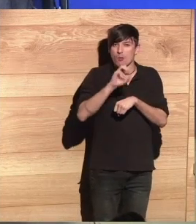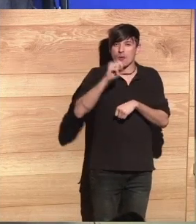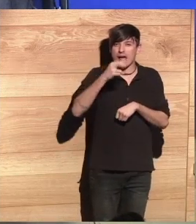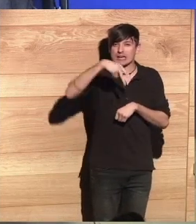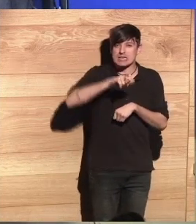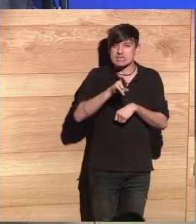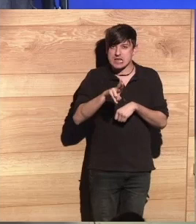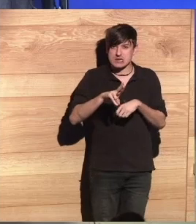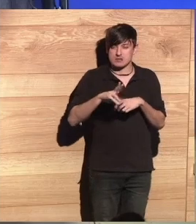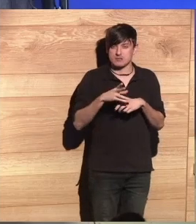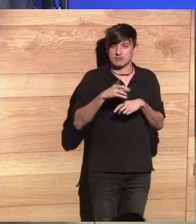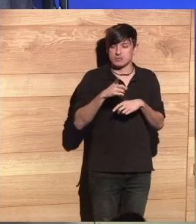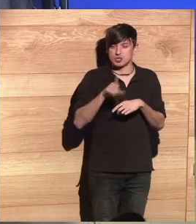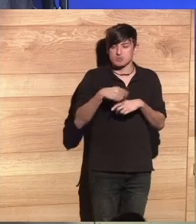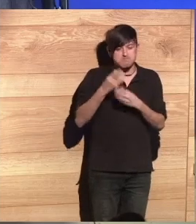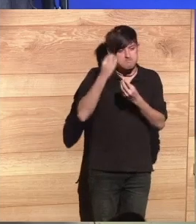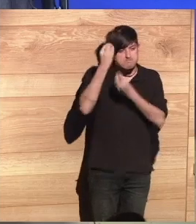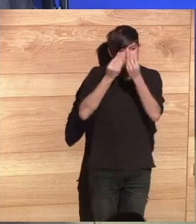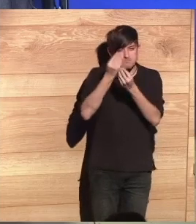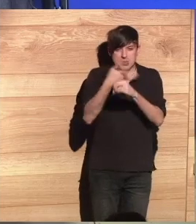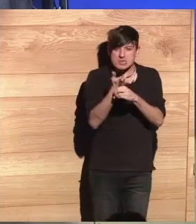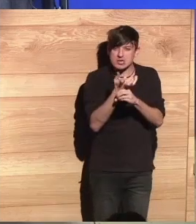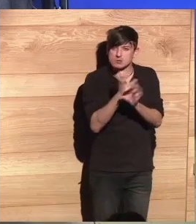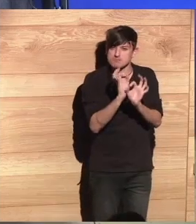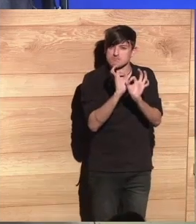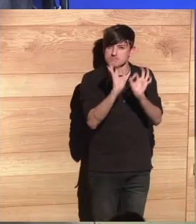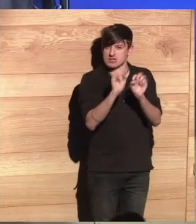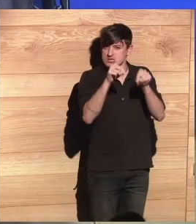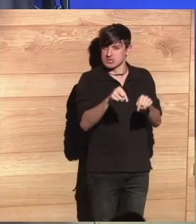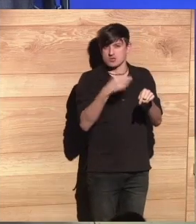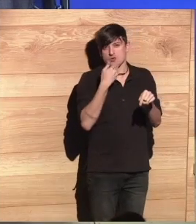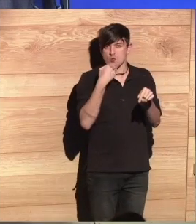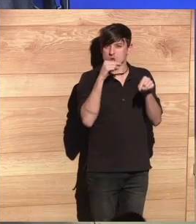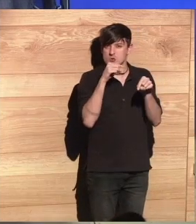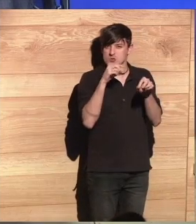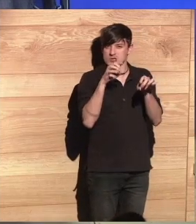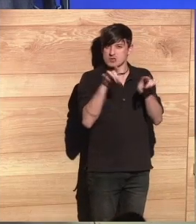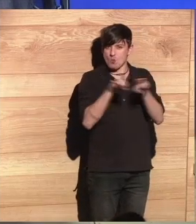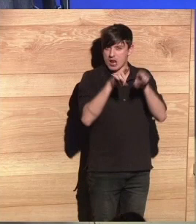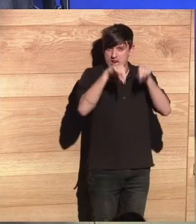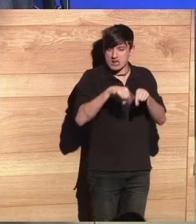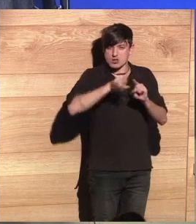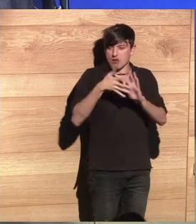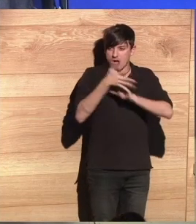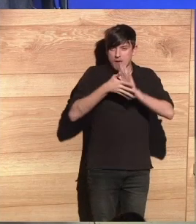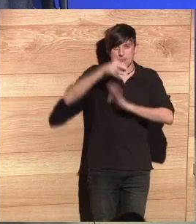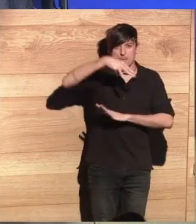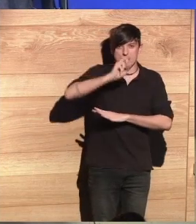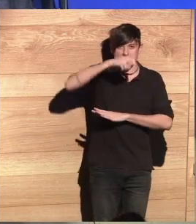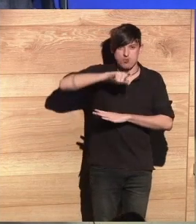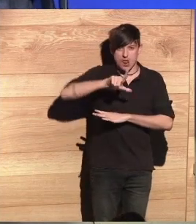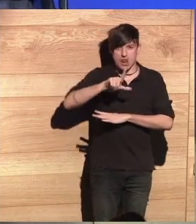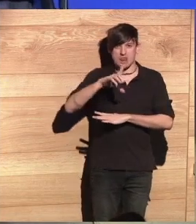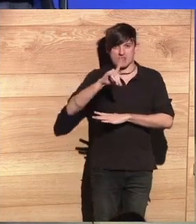y pensando en una charla así, en un disco como este, además, que estamos hablando de Manuel de Falla y